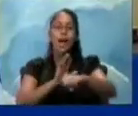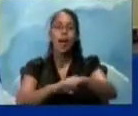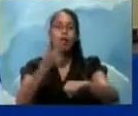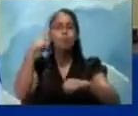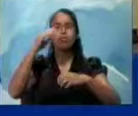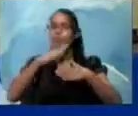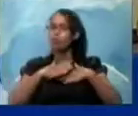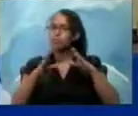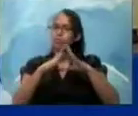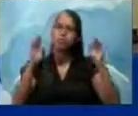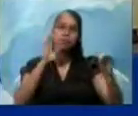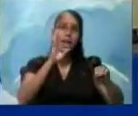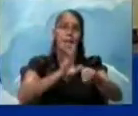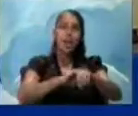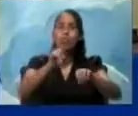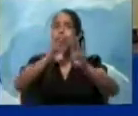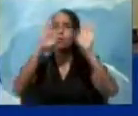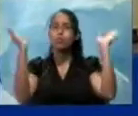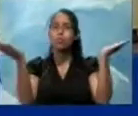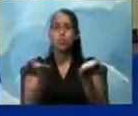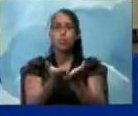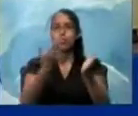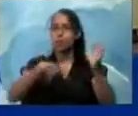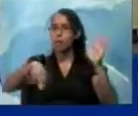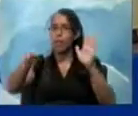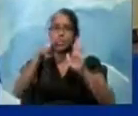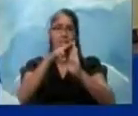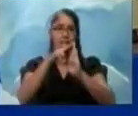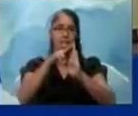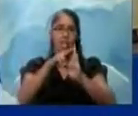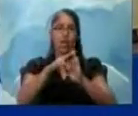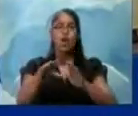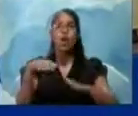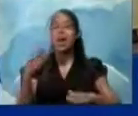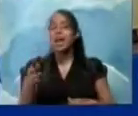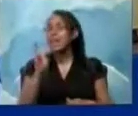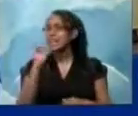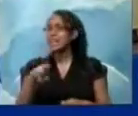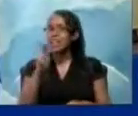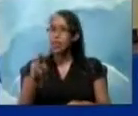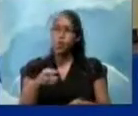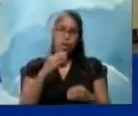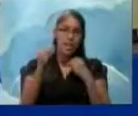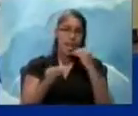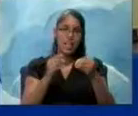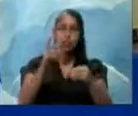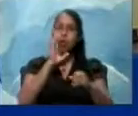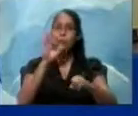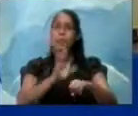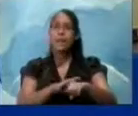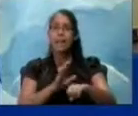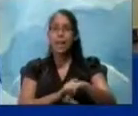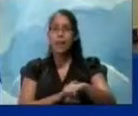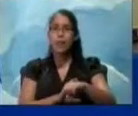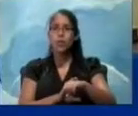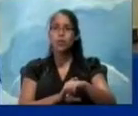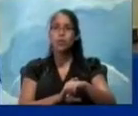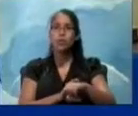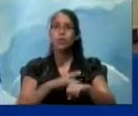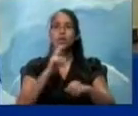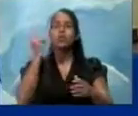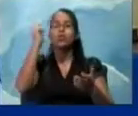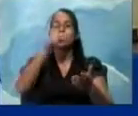por los pecados del mundo. Amén. El que nunca hizo pecado